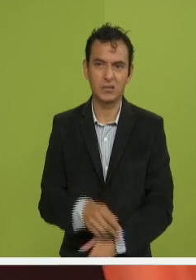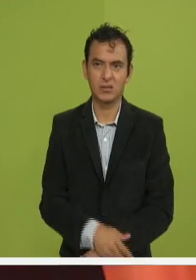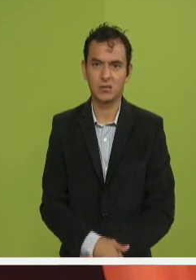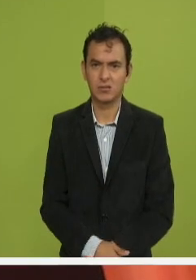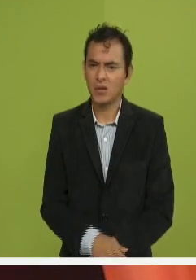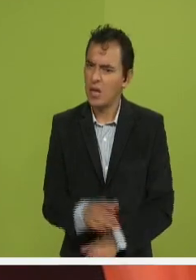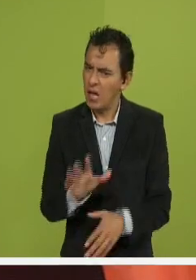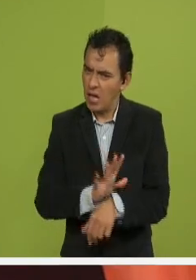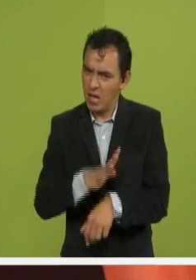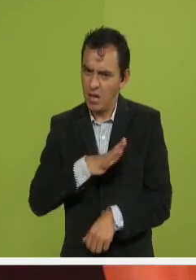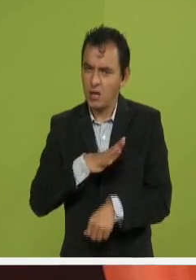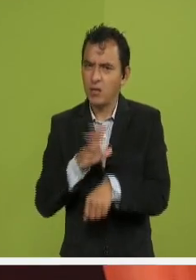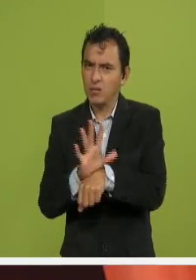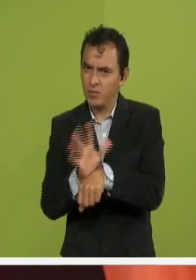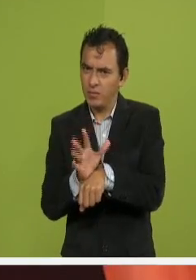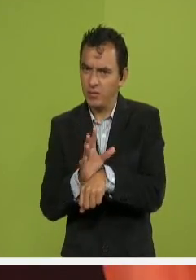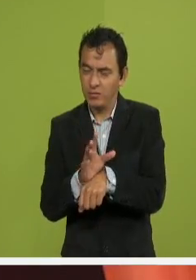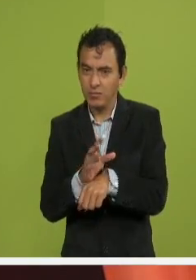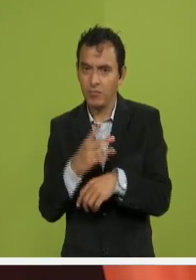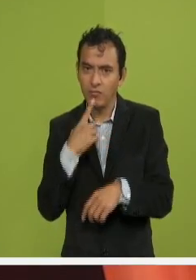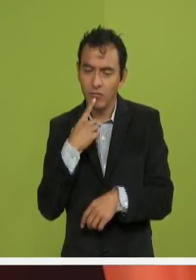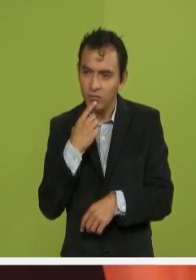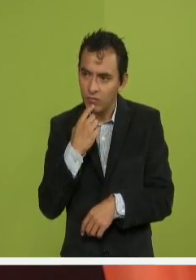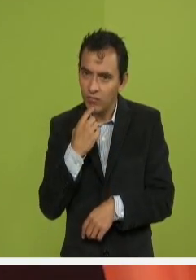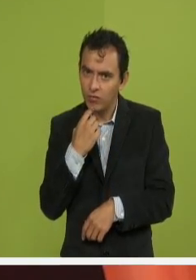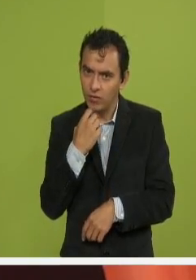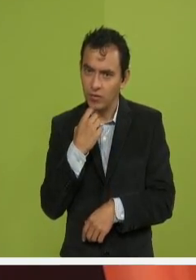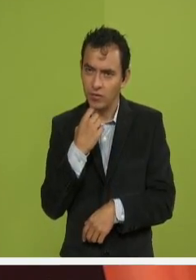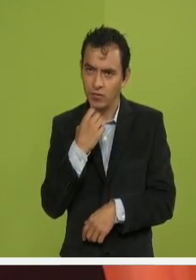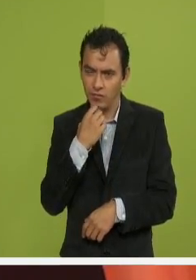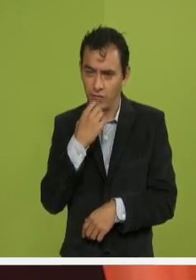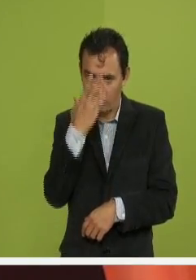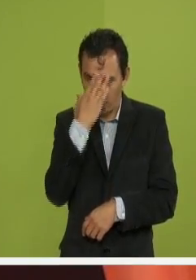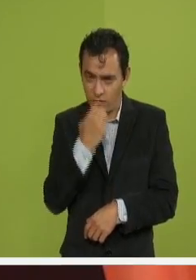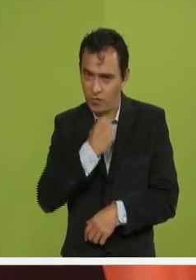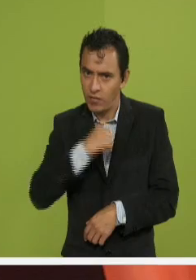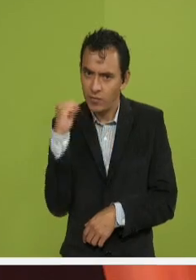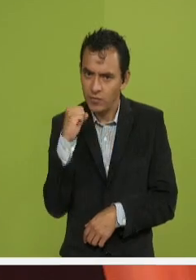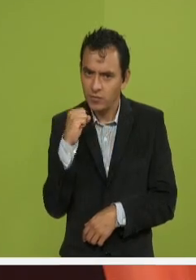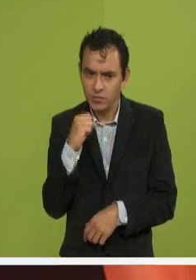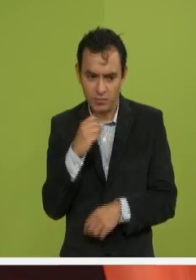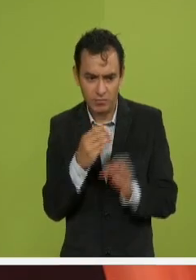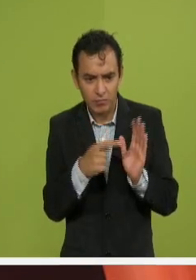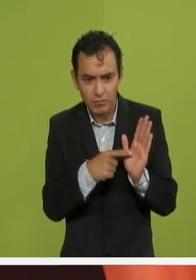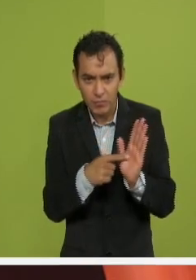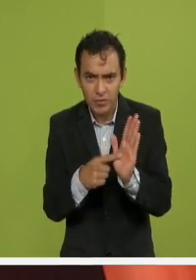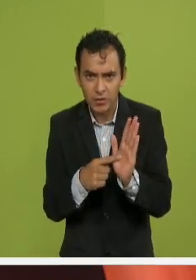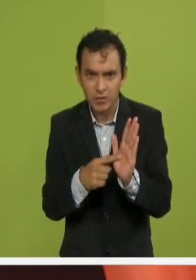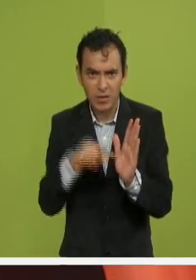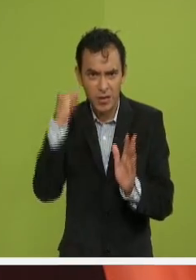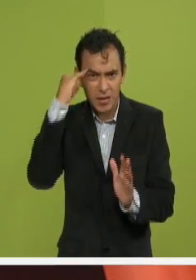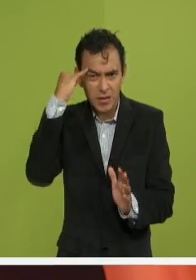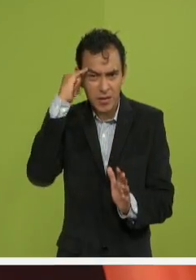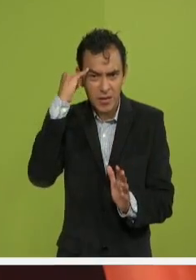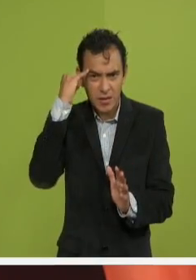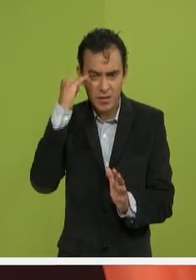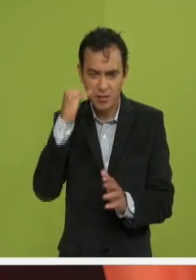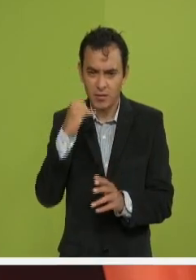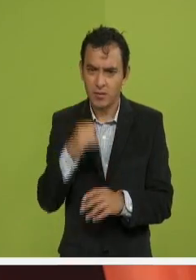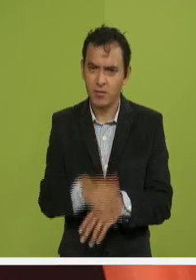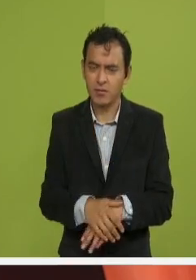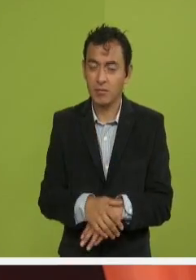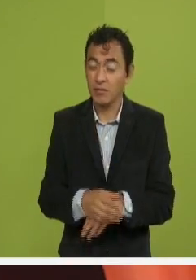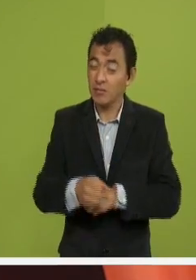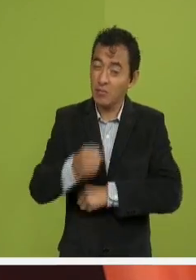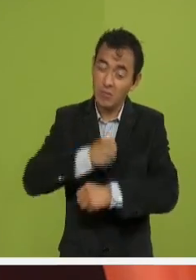muy famosa justamente por exhibir a una indígena originaria haciendo actos que durante años han